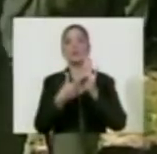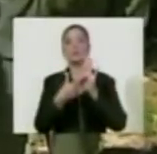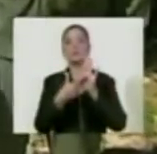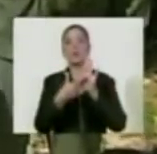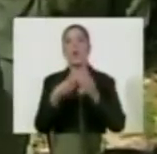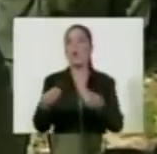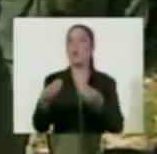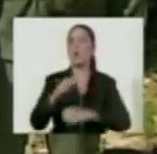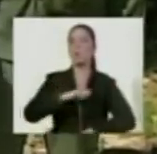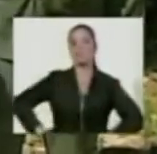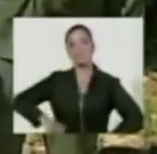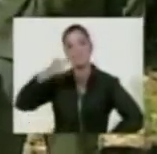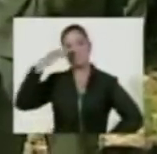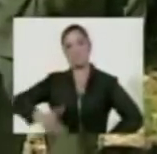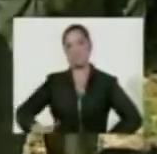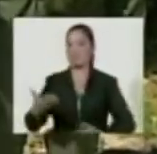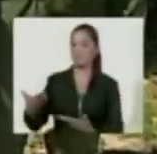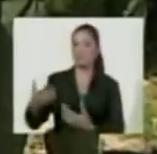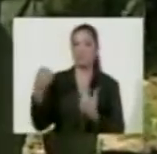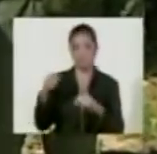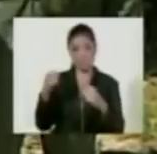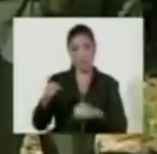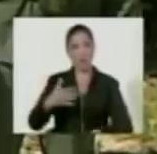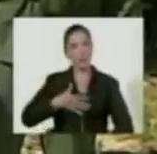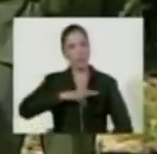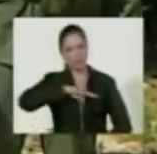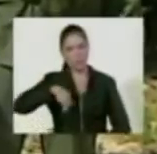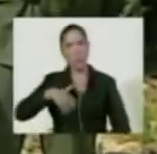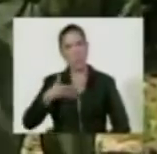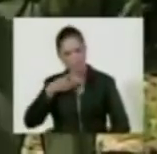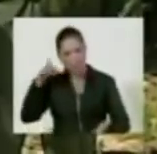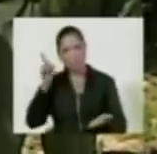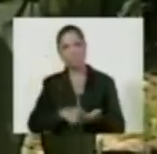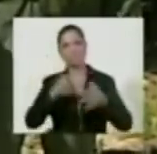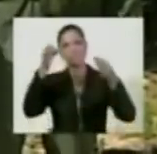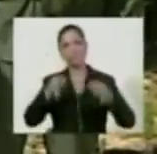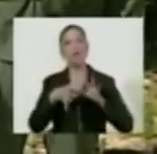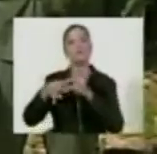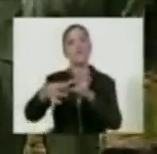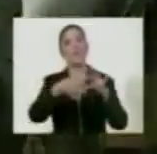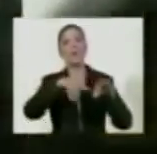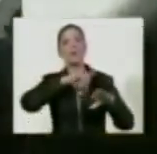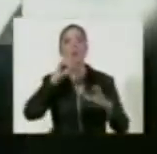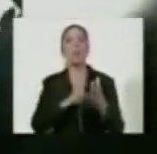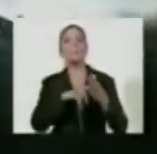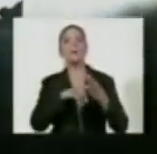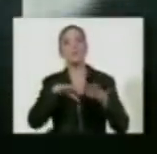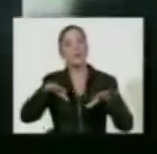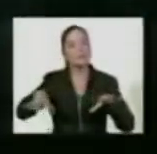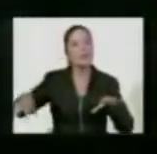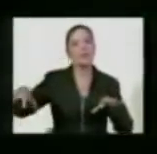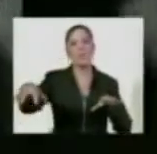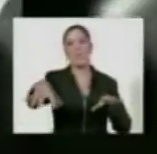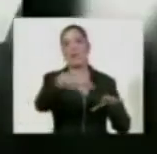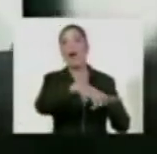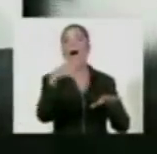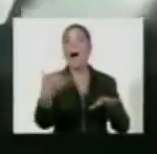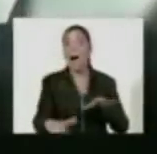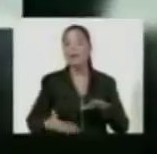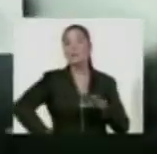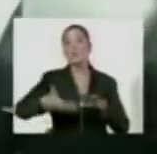Fuerza Armada Nacional Bolivariana. Somos capaces de garantizar la soberanía y la integridad territorial. Tenemos un elevado